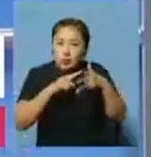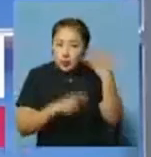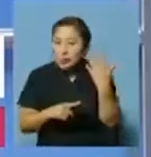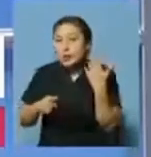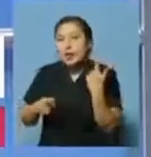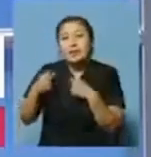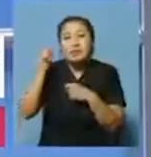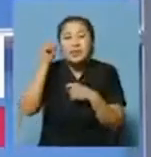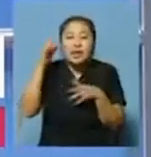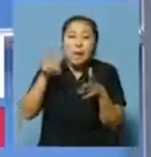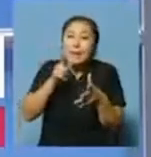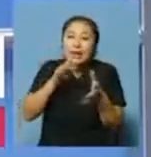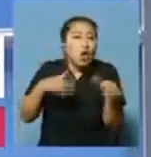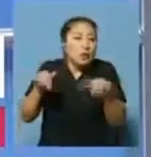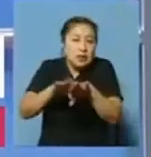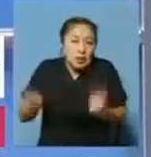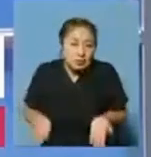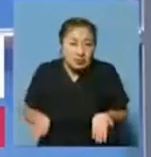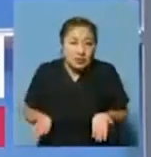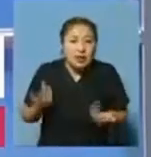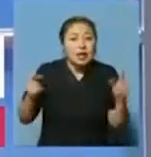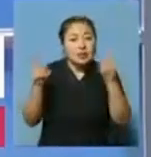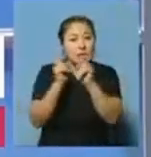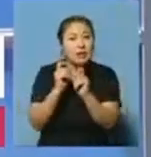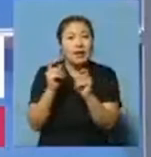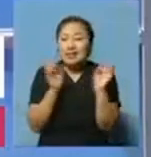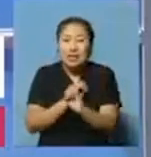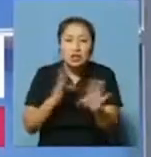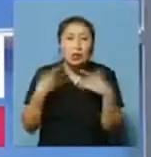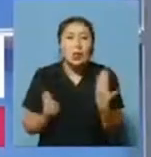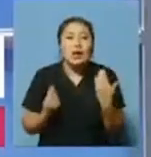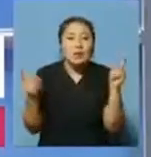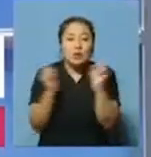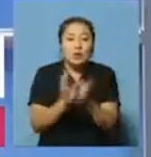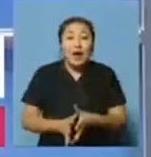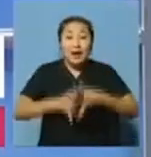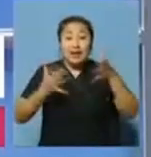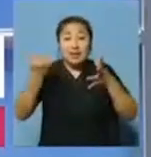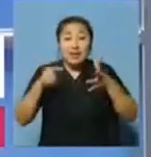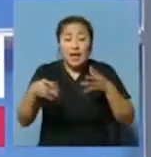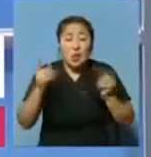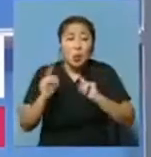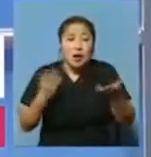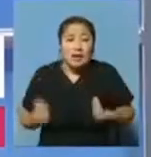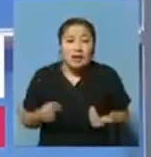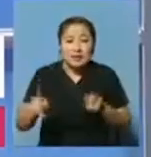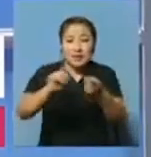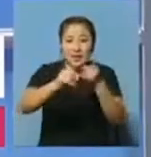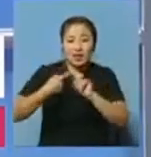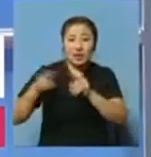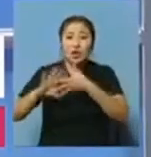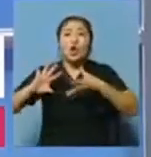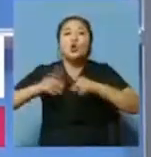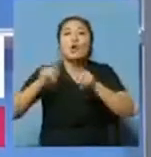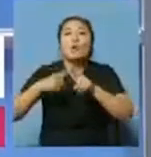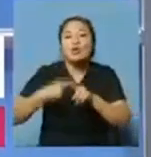conceptualmente somos lo mismo y el problema serio es que los graves problemas que tenemos nosotros tienen que ver con un diseño